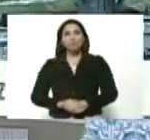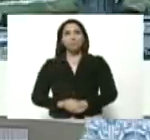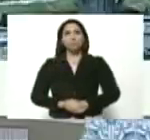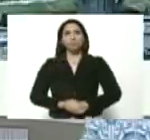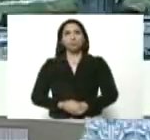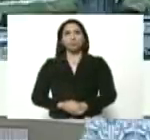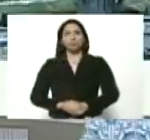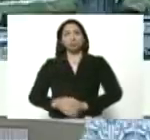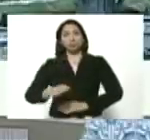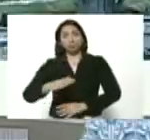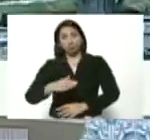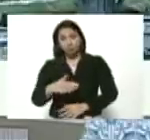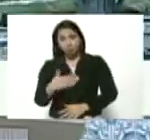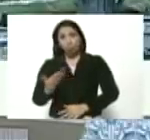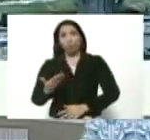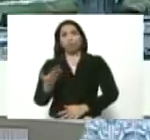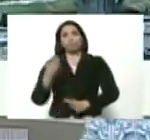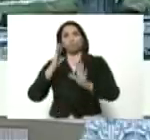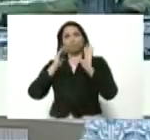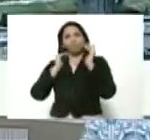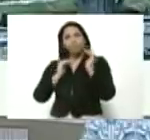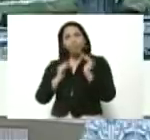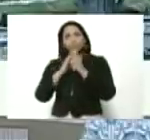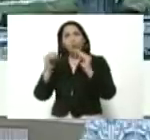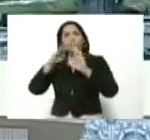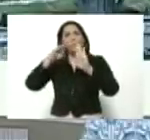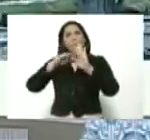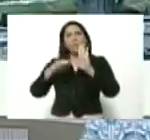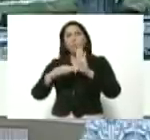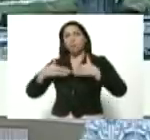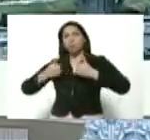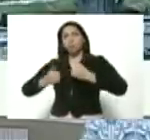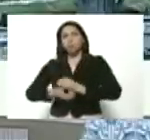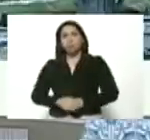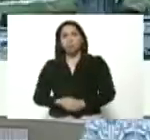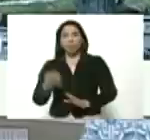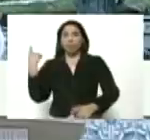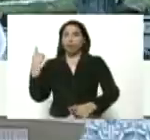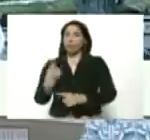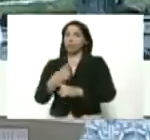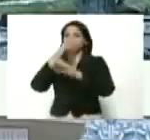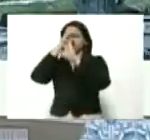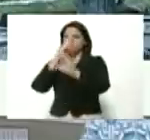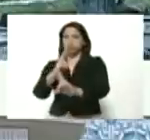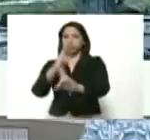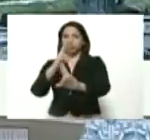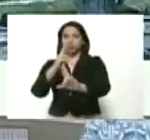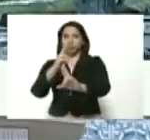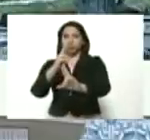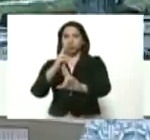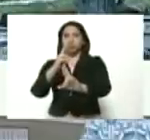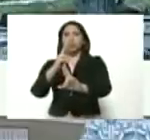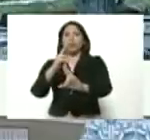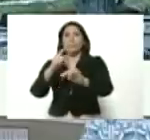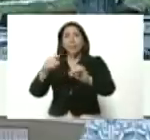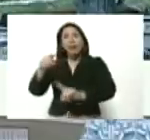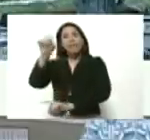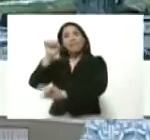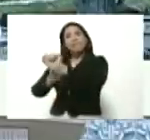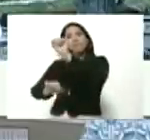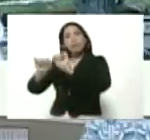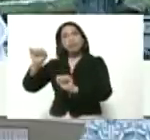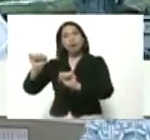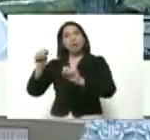poder atender todas las medidas de seguridad que deben respetarse a efecto de evitar